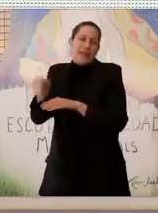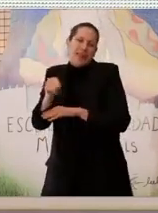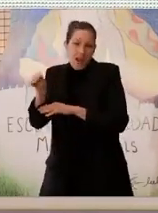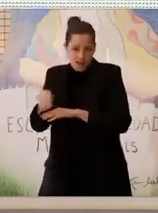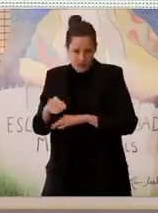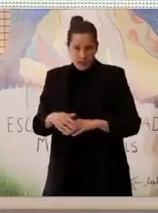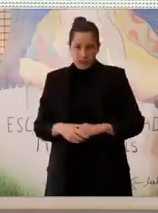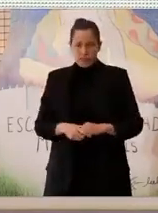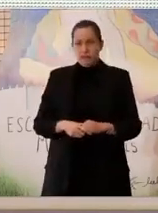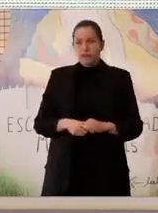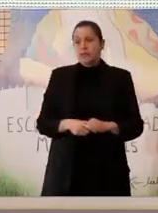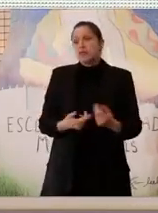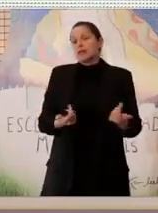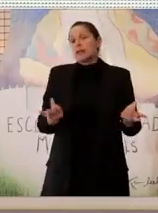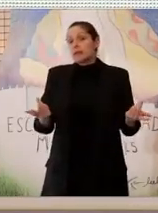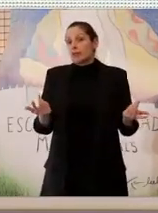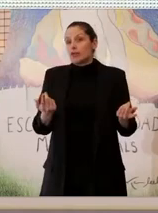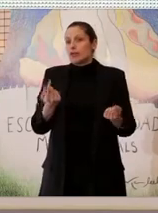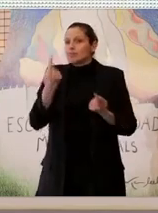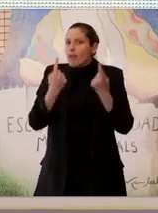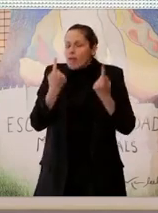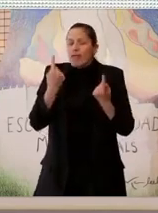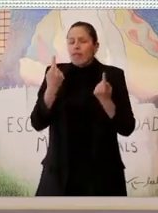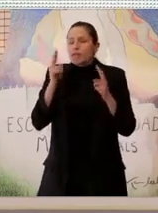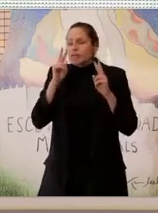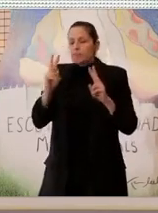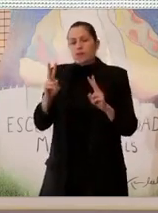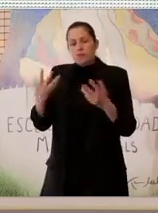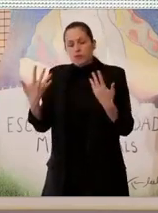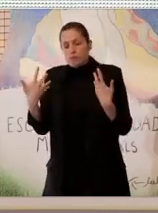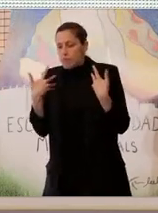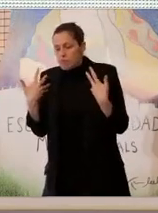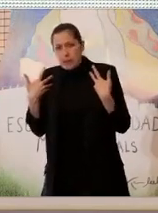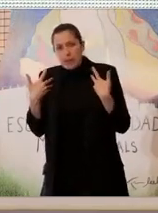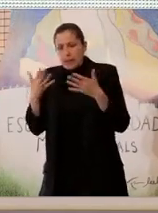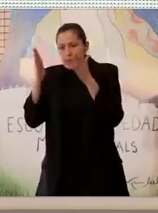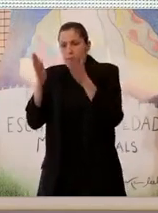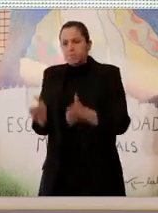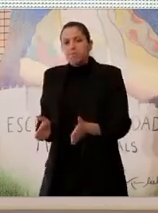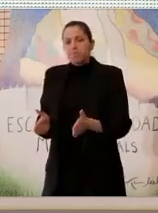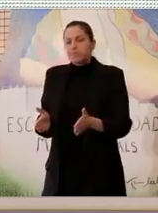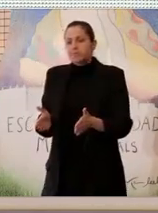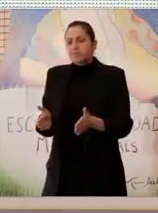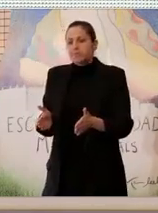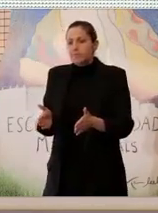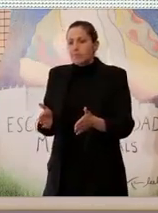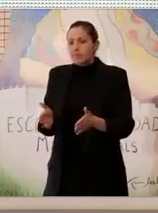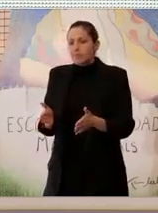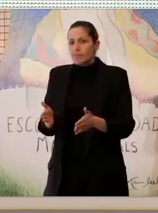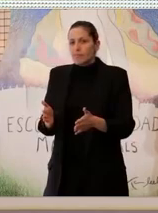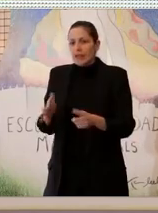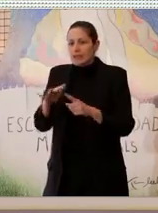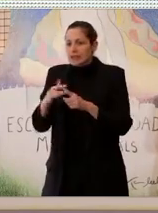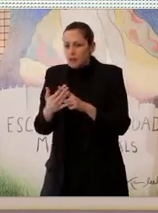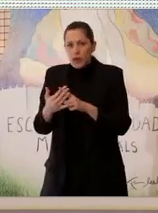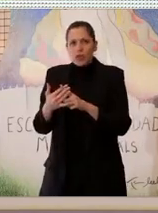Ministerio Fiscal y se adopta por el juez es porque vemos que esa víctima está tan metida en el clima de violencia, o tenemos datos